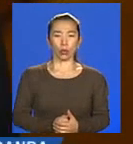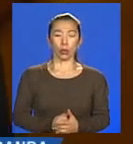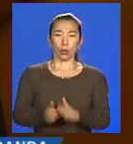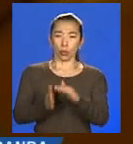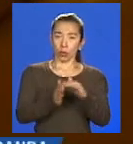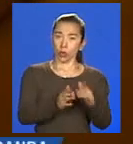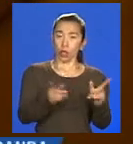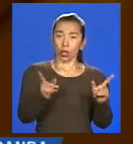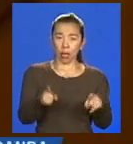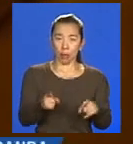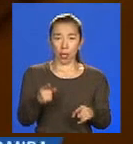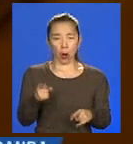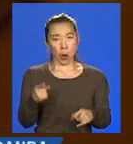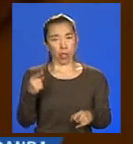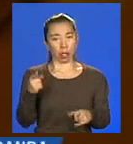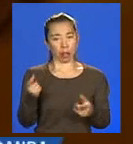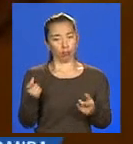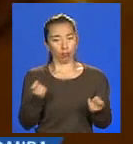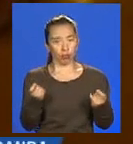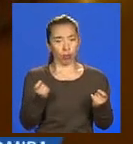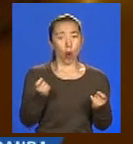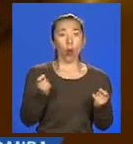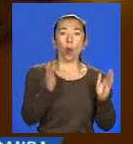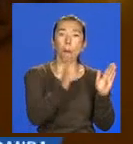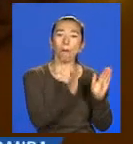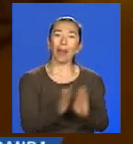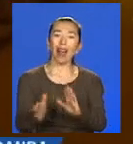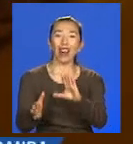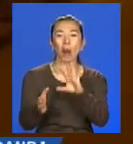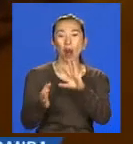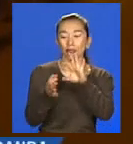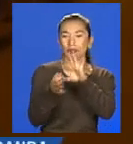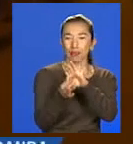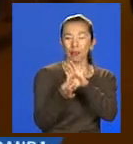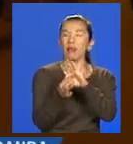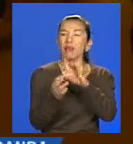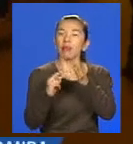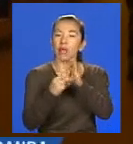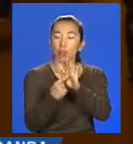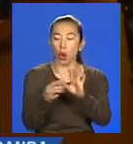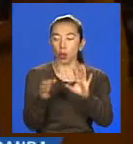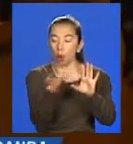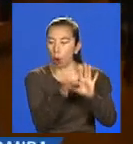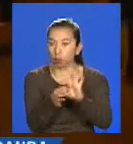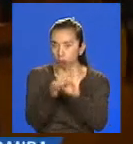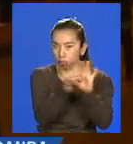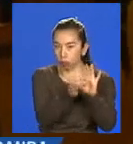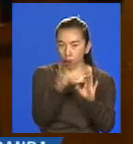realizará un plan candado en toda esta localidad precisamente para prevenir y estar